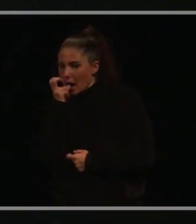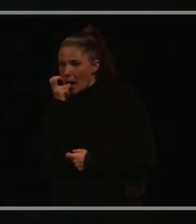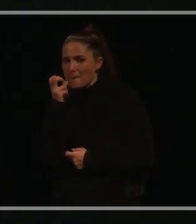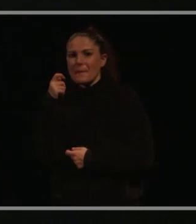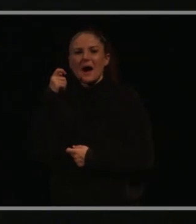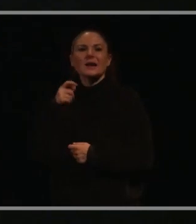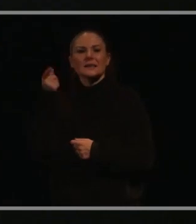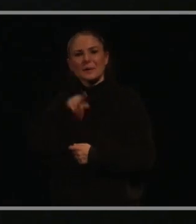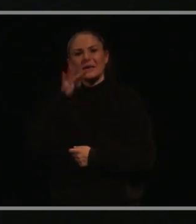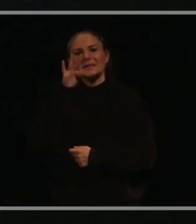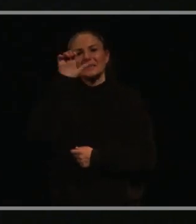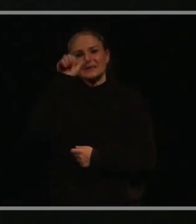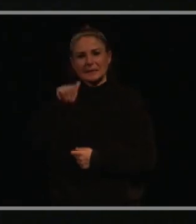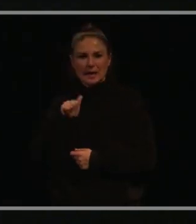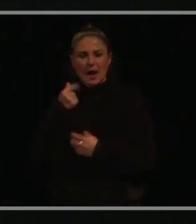espectro autista.